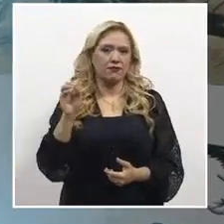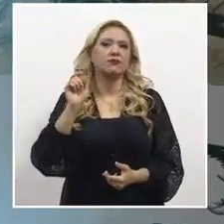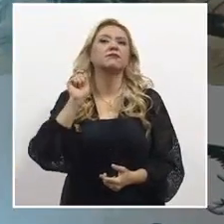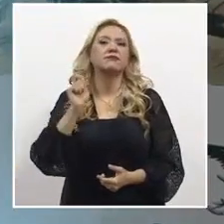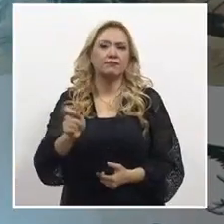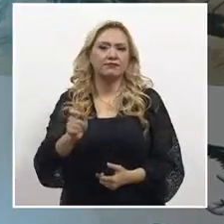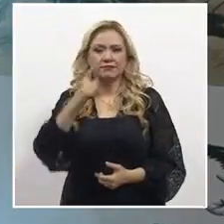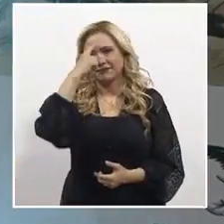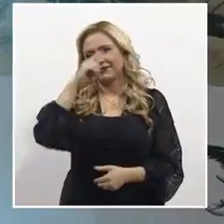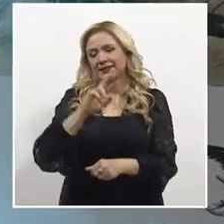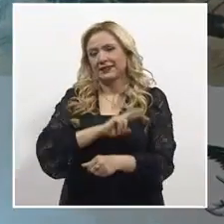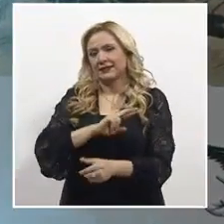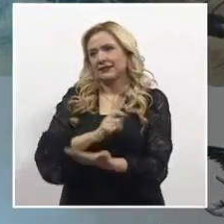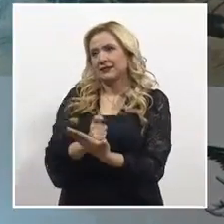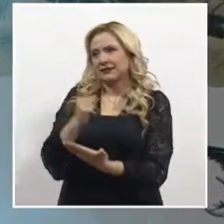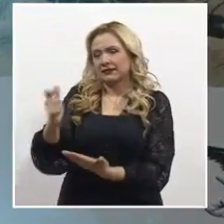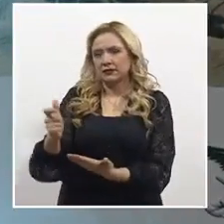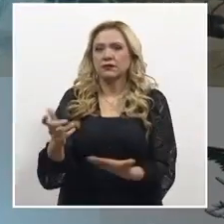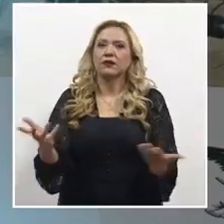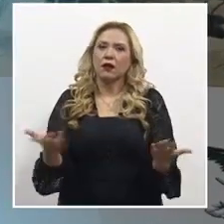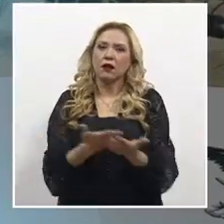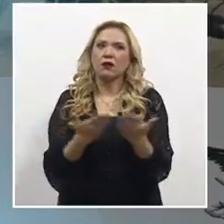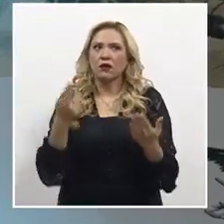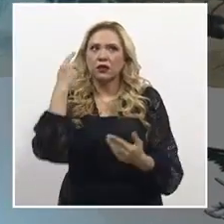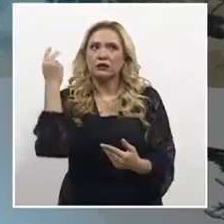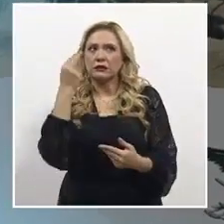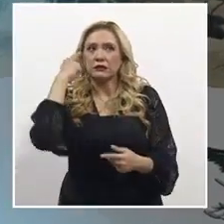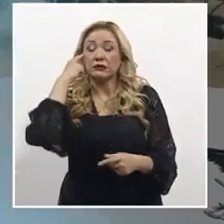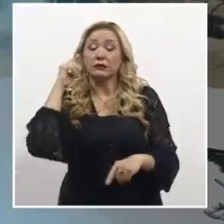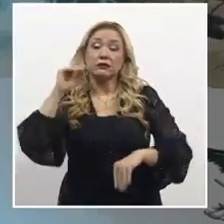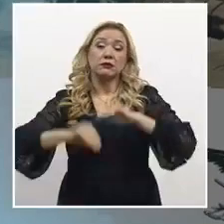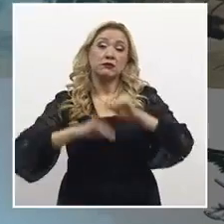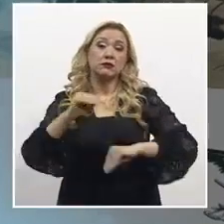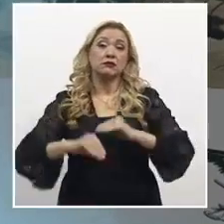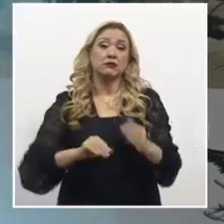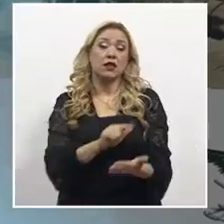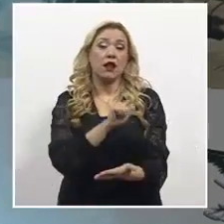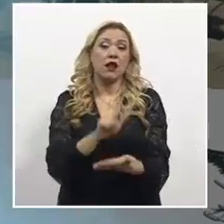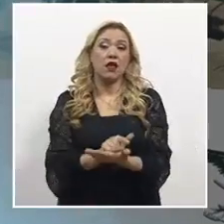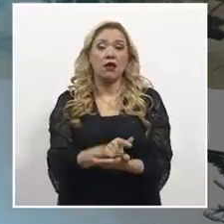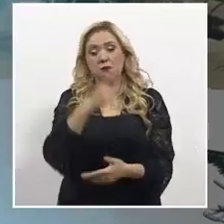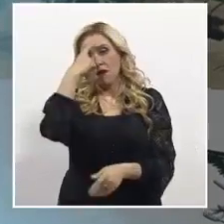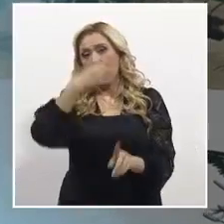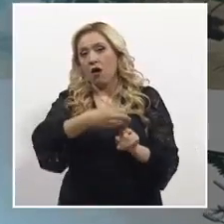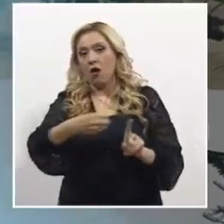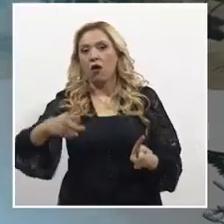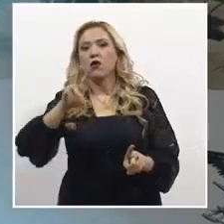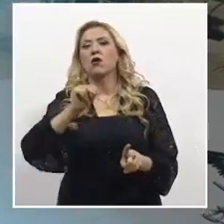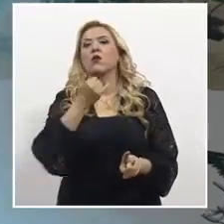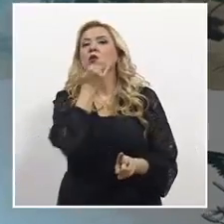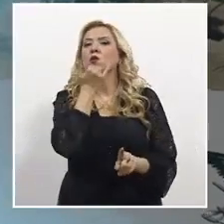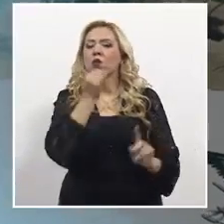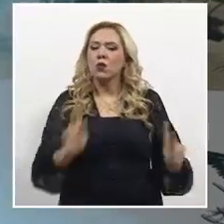compartir puntos de vista y avances legislativos en torno a la maternidad subrogada y los derechos de las